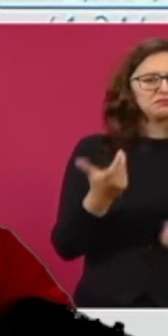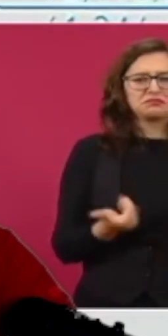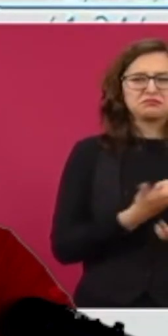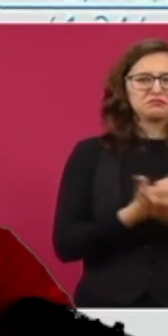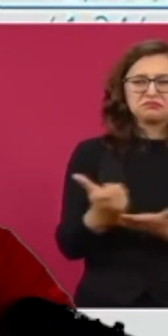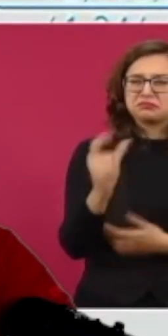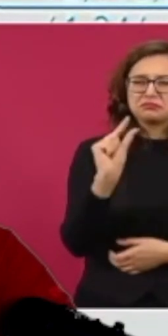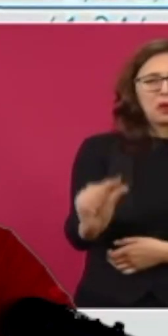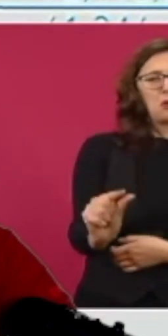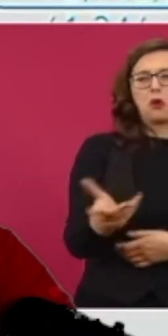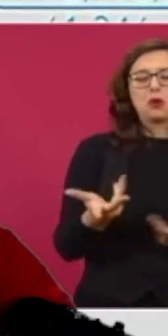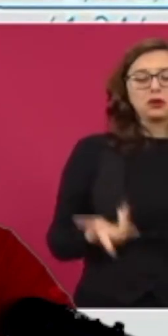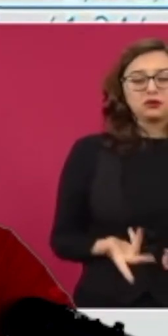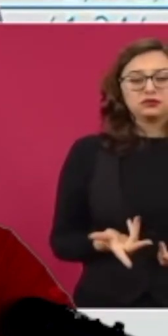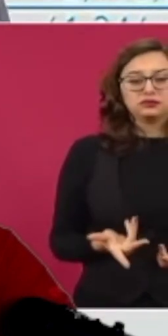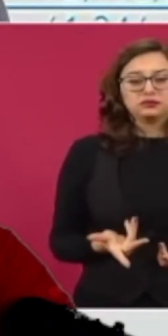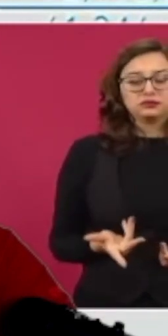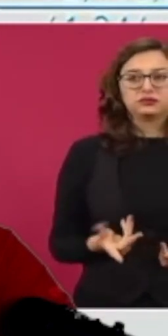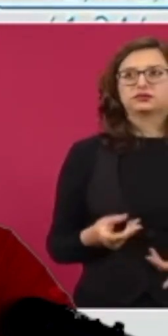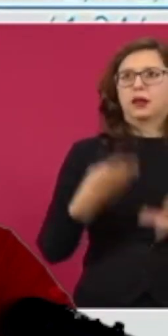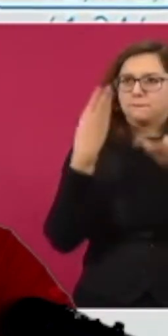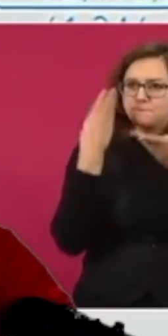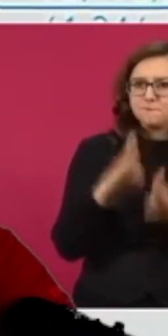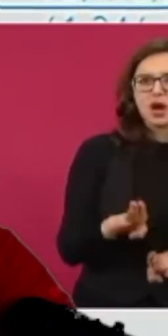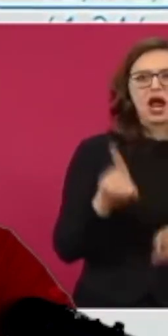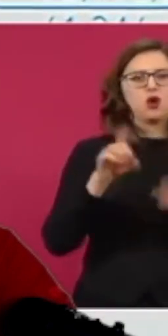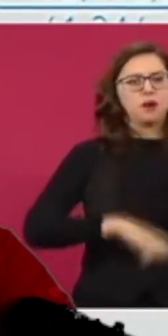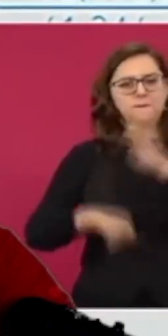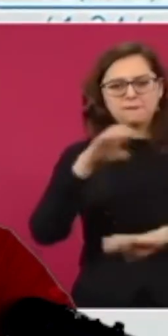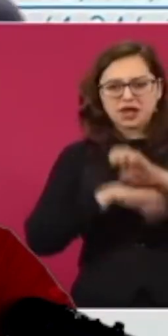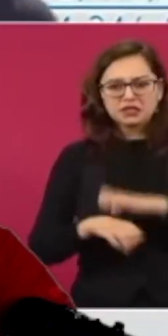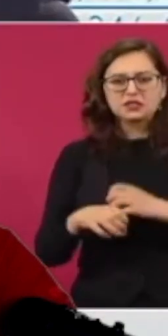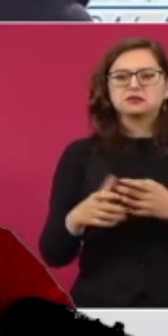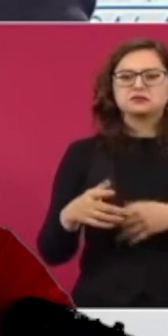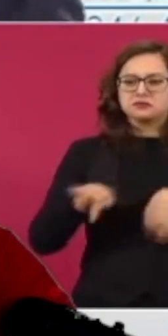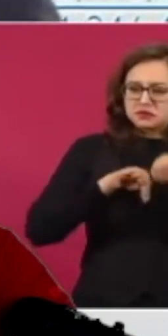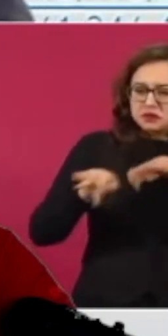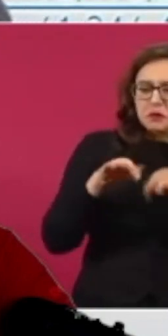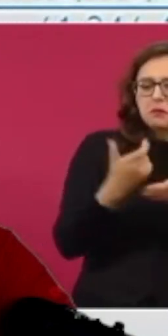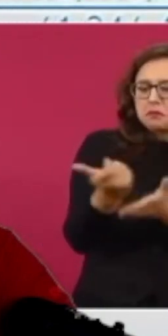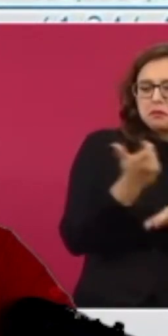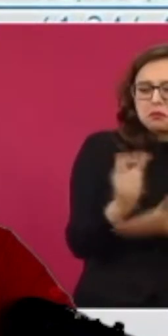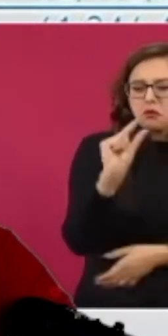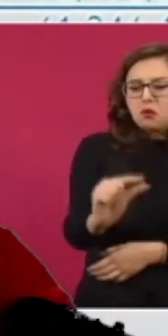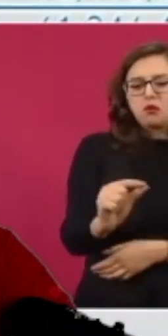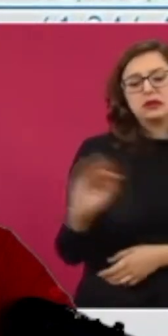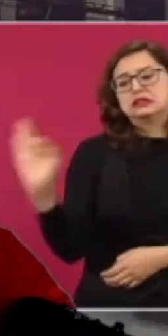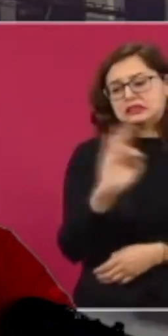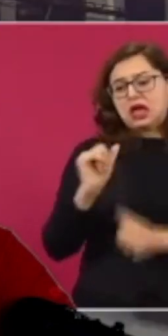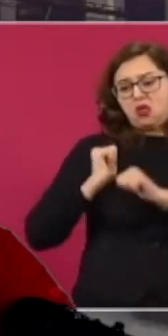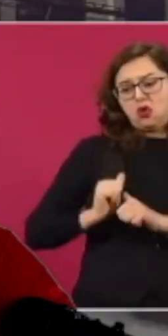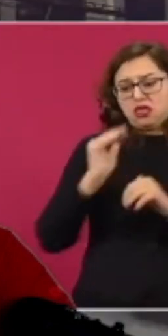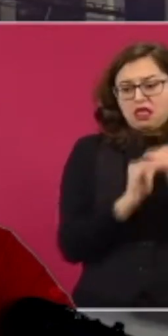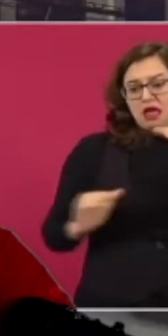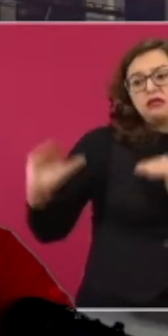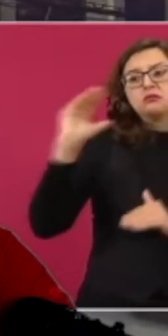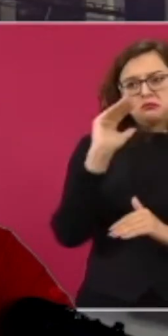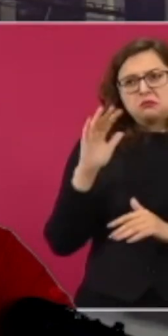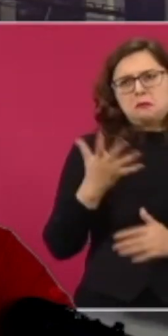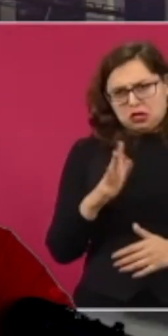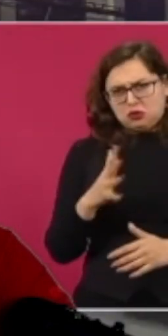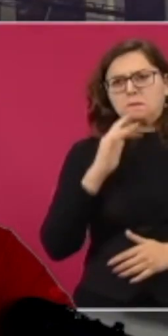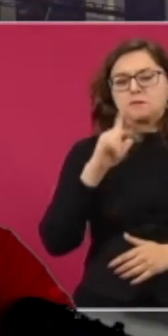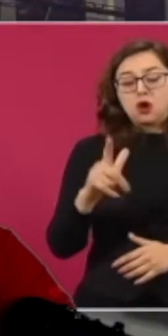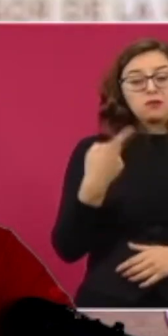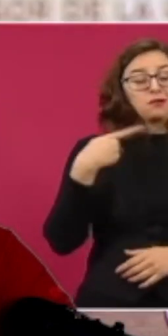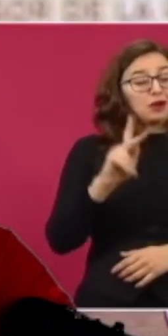poco. Los que trabajan en los bancos, que trabajan en las empresas, a lo mejor los de mero arriba. Pero por lo general